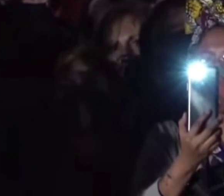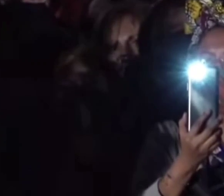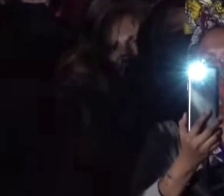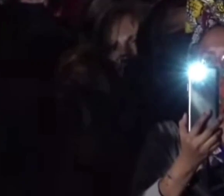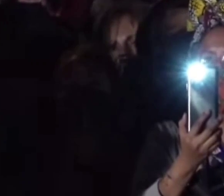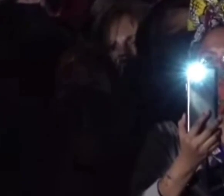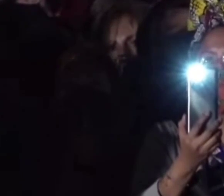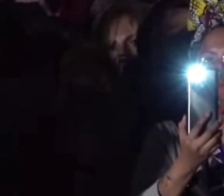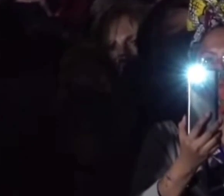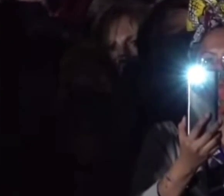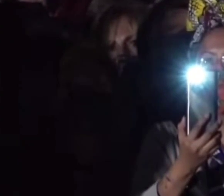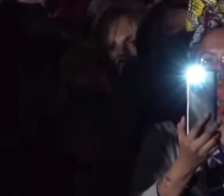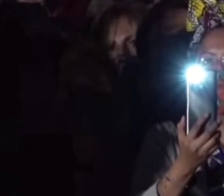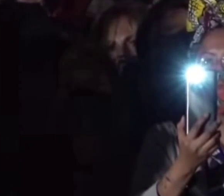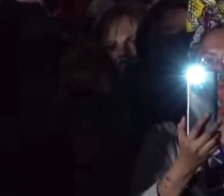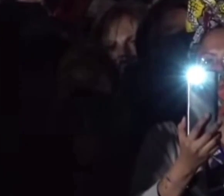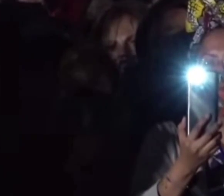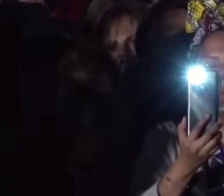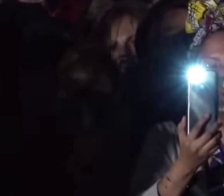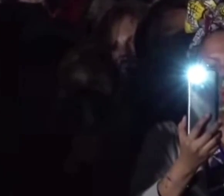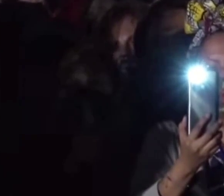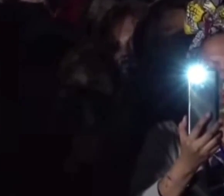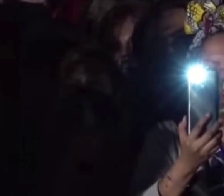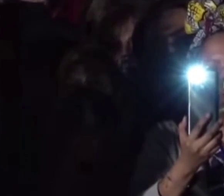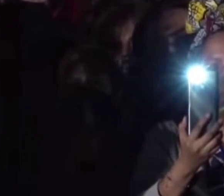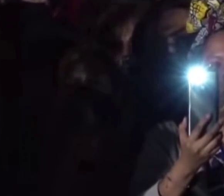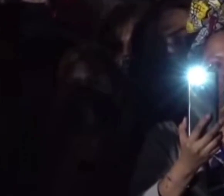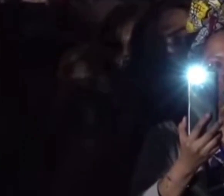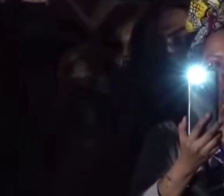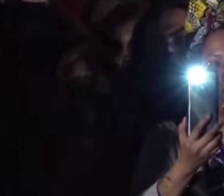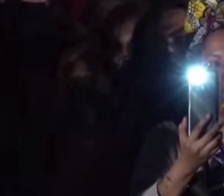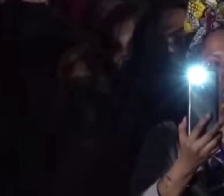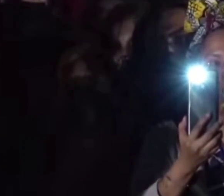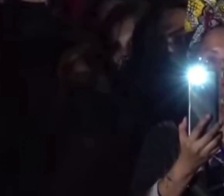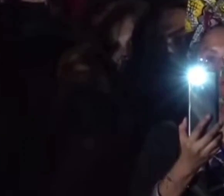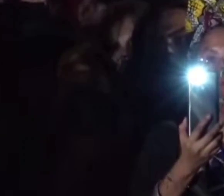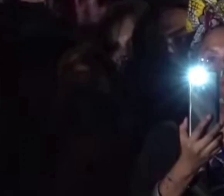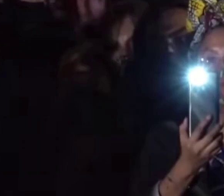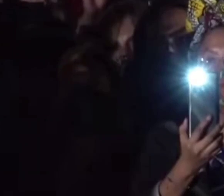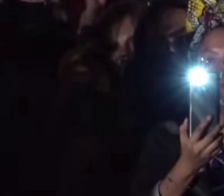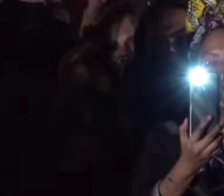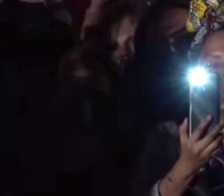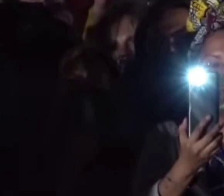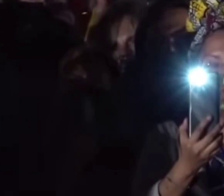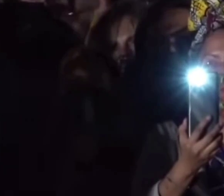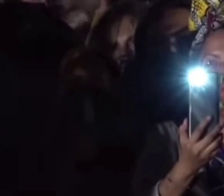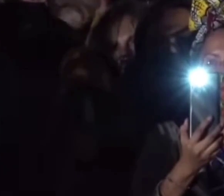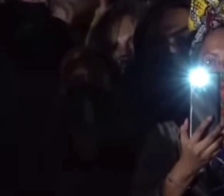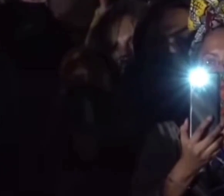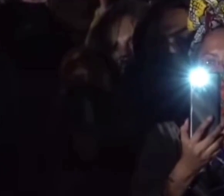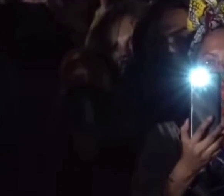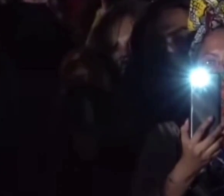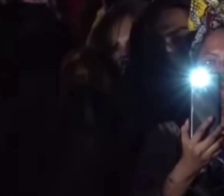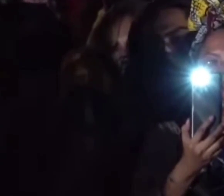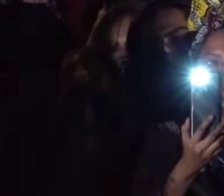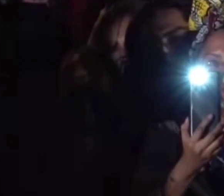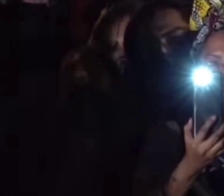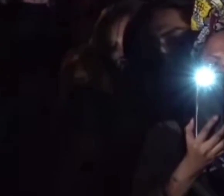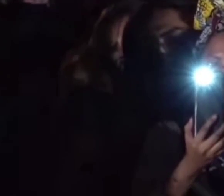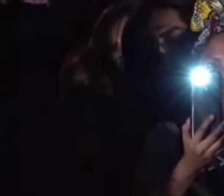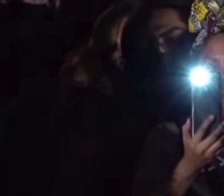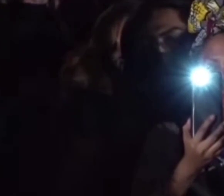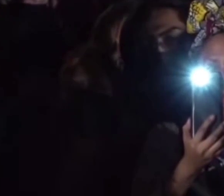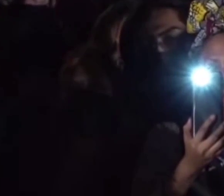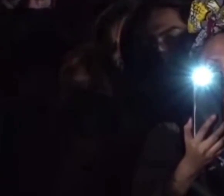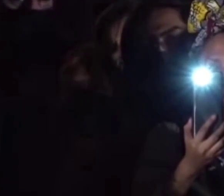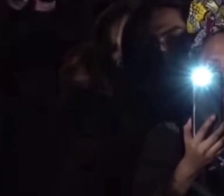excepción. Siempre, aunque a sana distancia y de una manera distinta, nos apoyamos entre las familias,